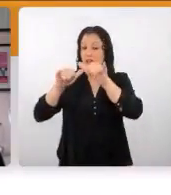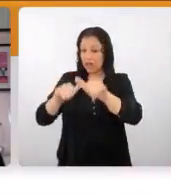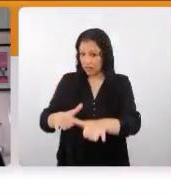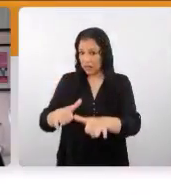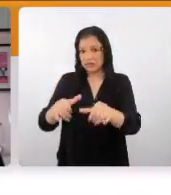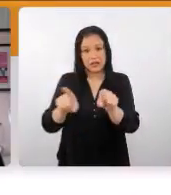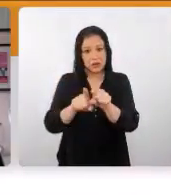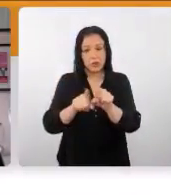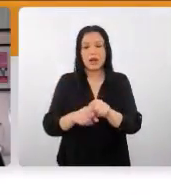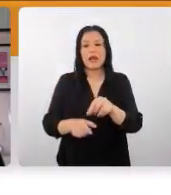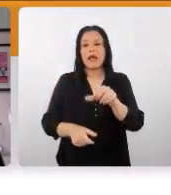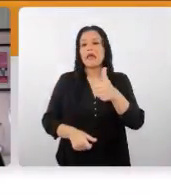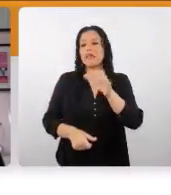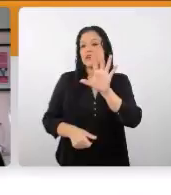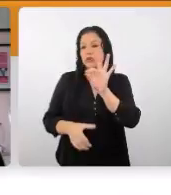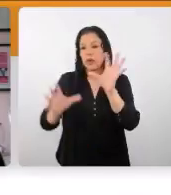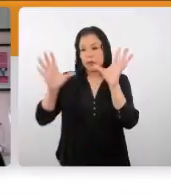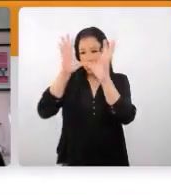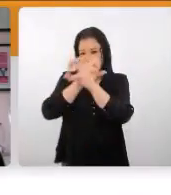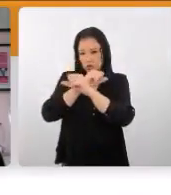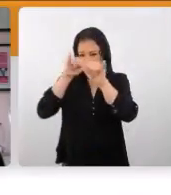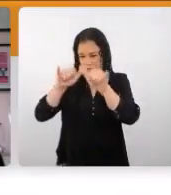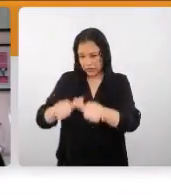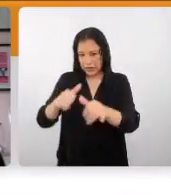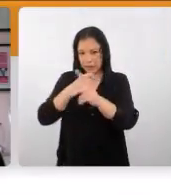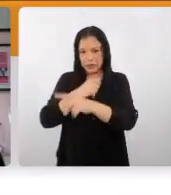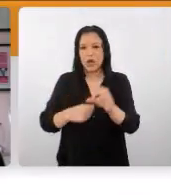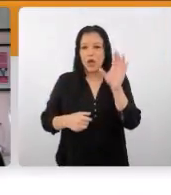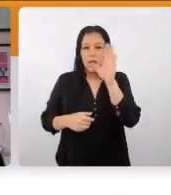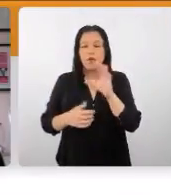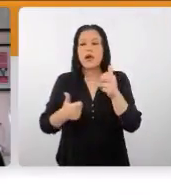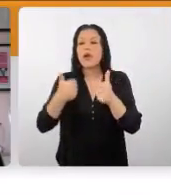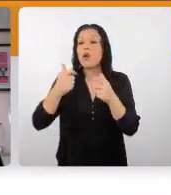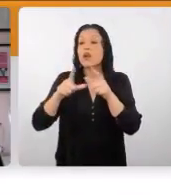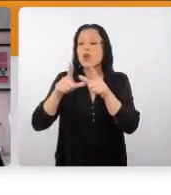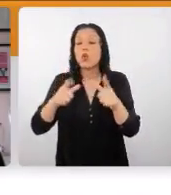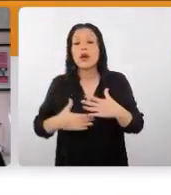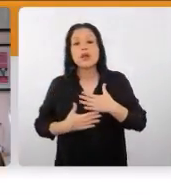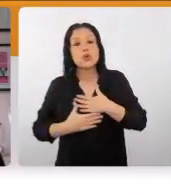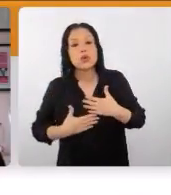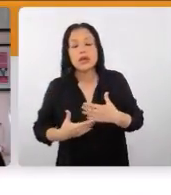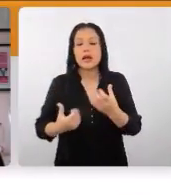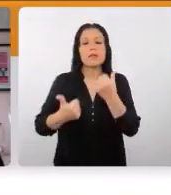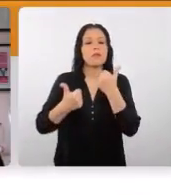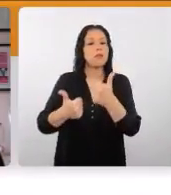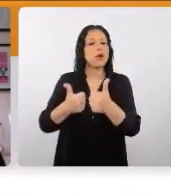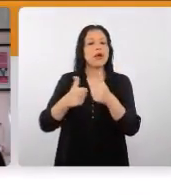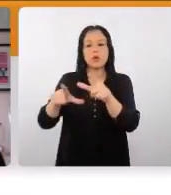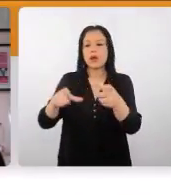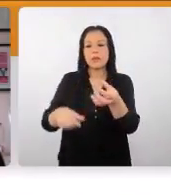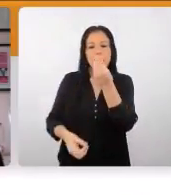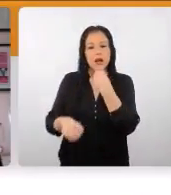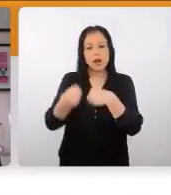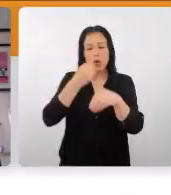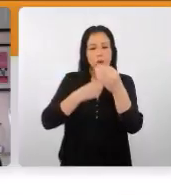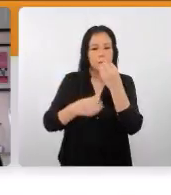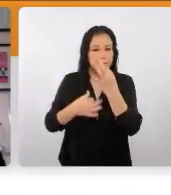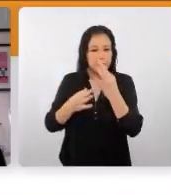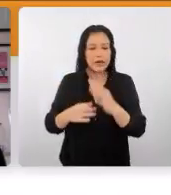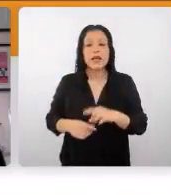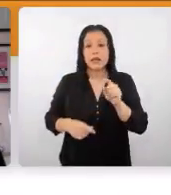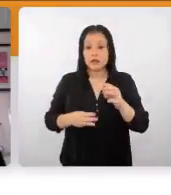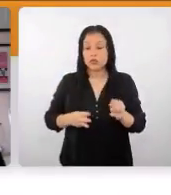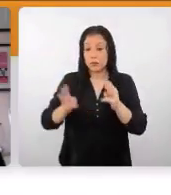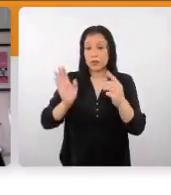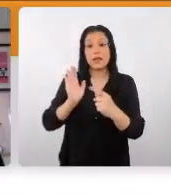de 19 noches. De hecho, buscan mucho sus atractivos y la buena cocina, gastronomía, también es una manera de